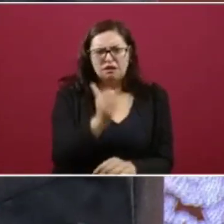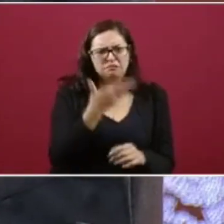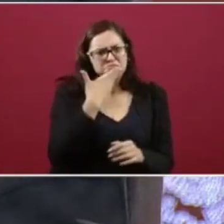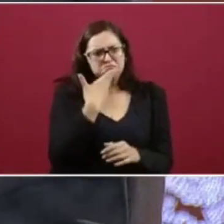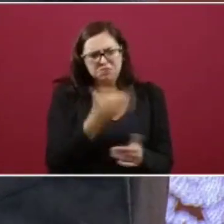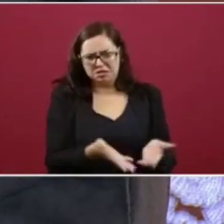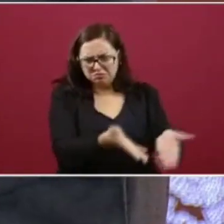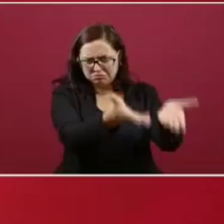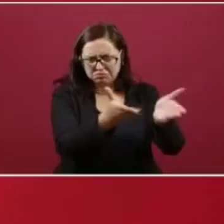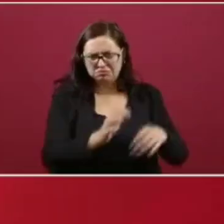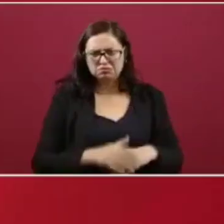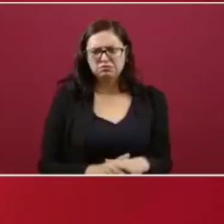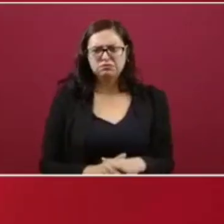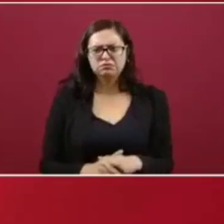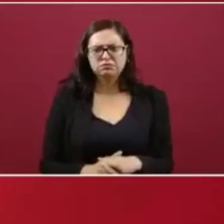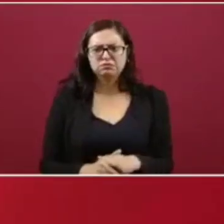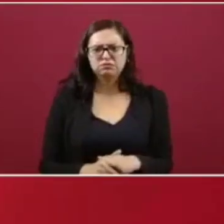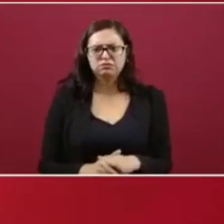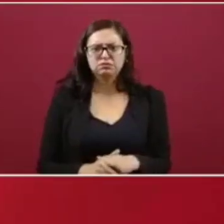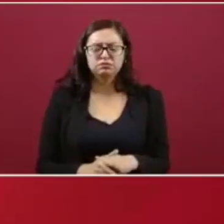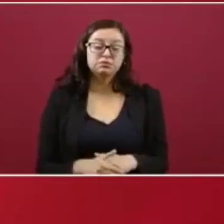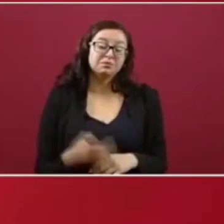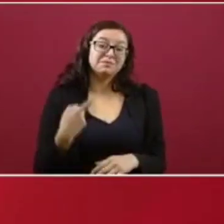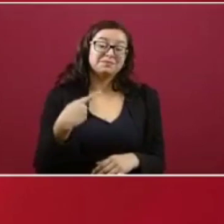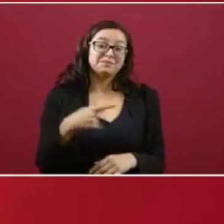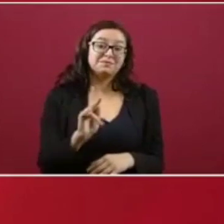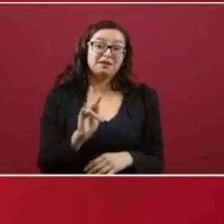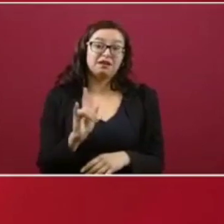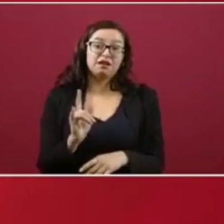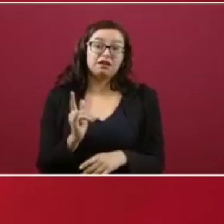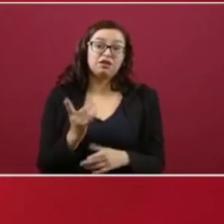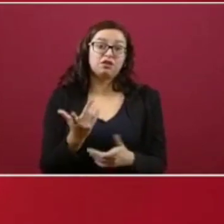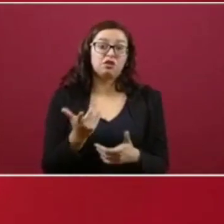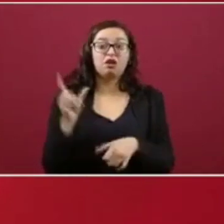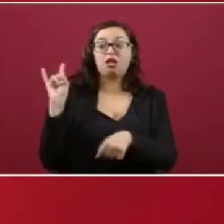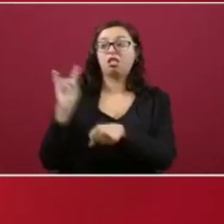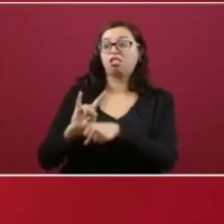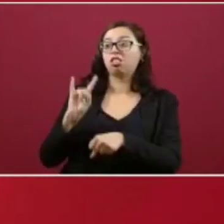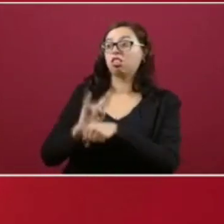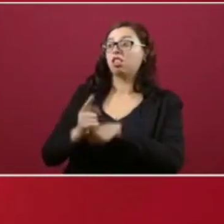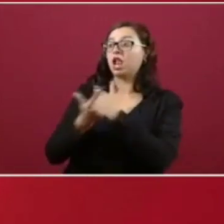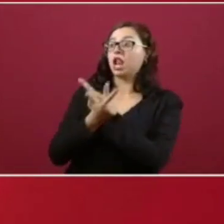pero con apariencia de prensa libre.